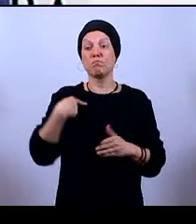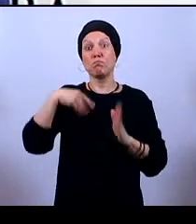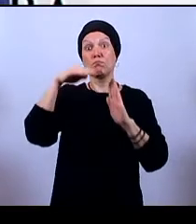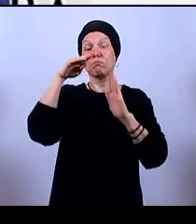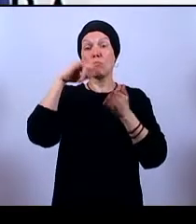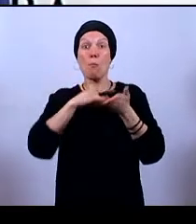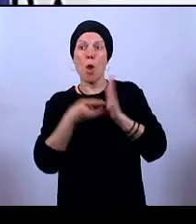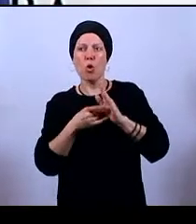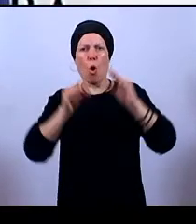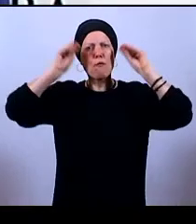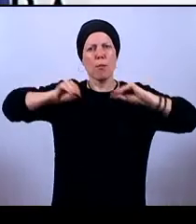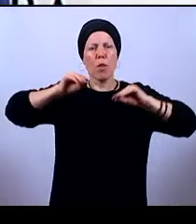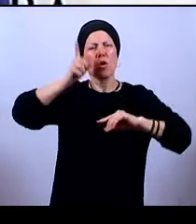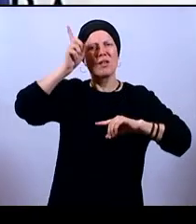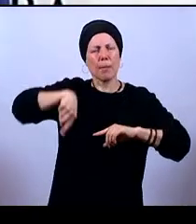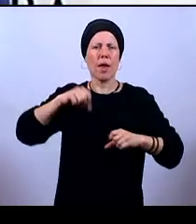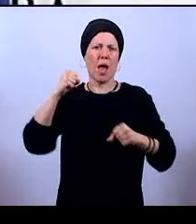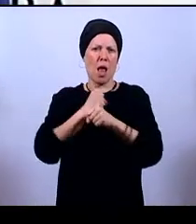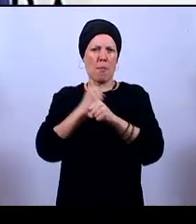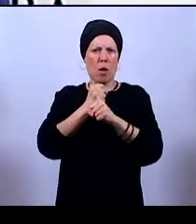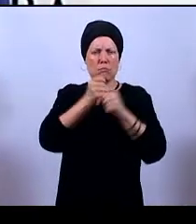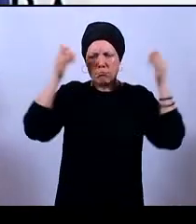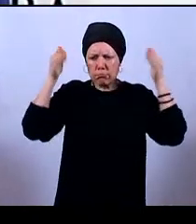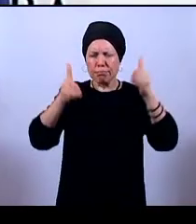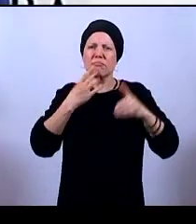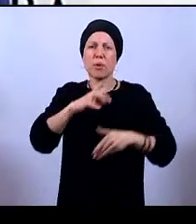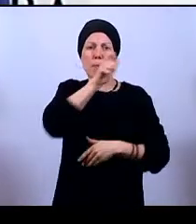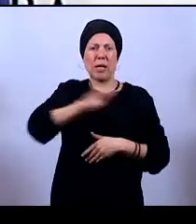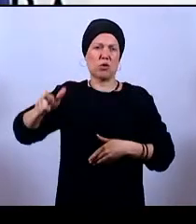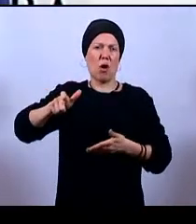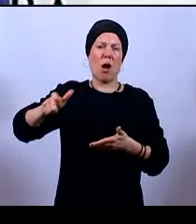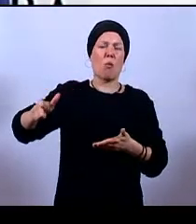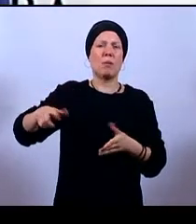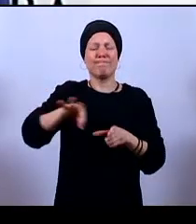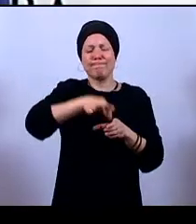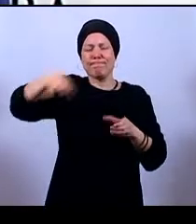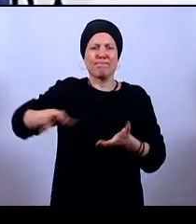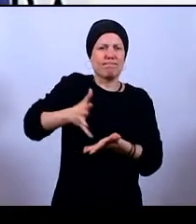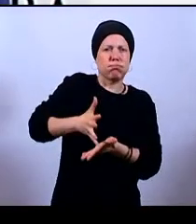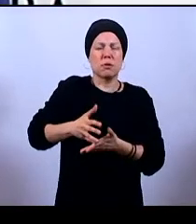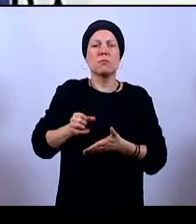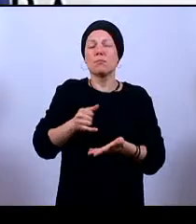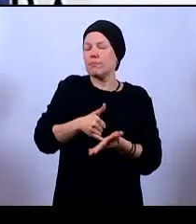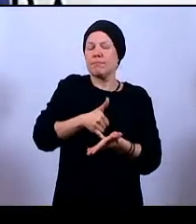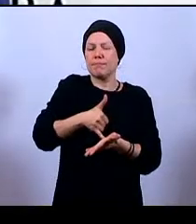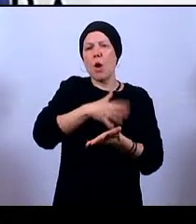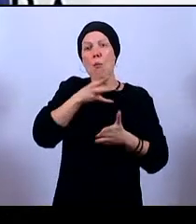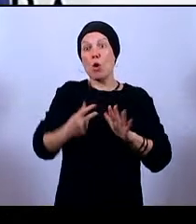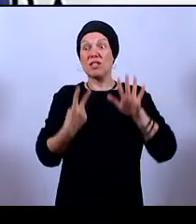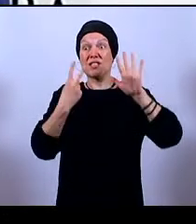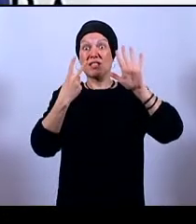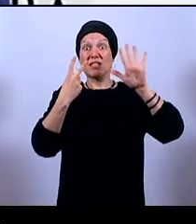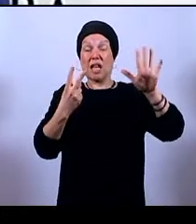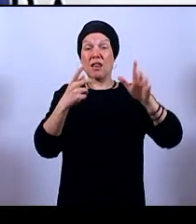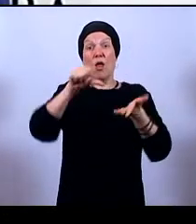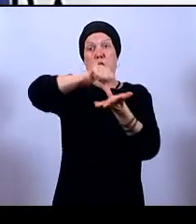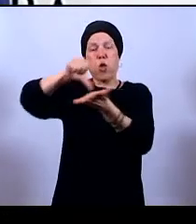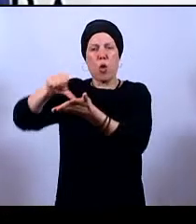de formación y empleo dirigido a la población vulnerable de las 7 ciudades extremeñas con más de 20.000